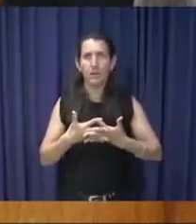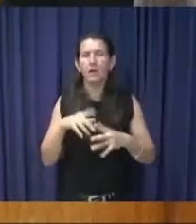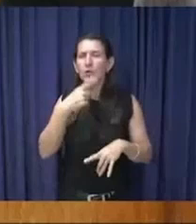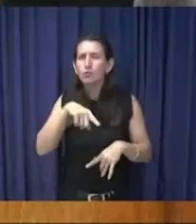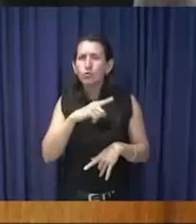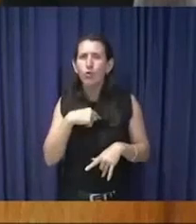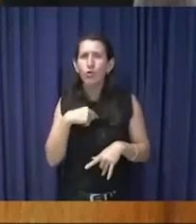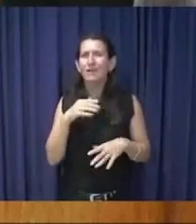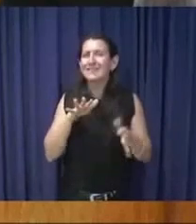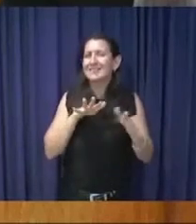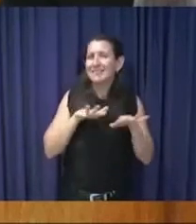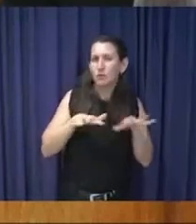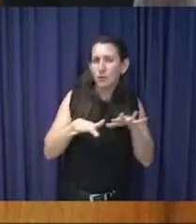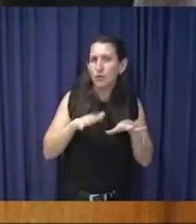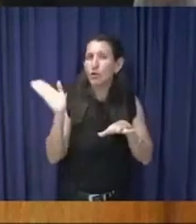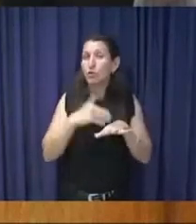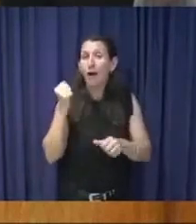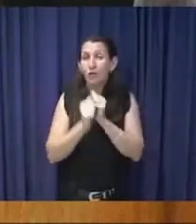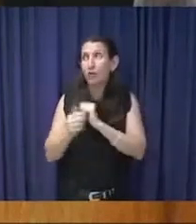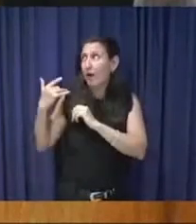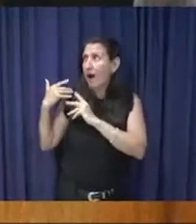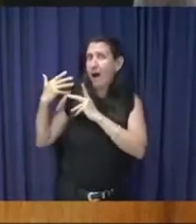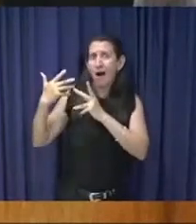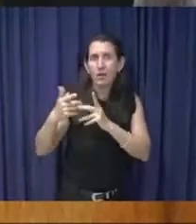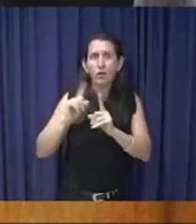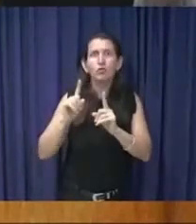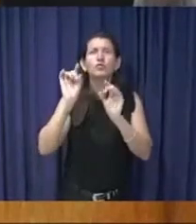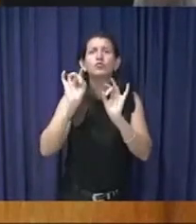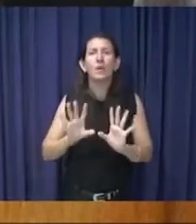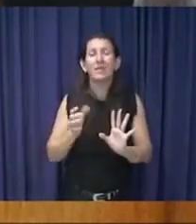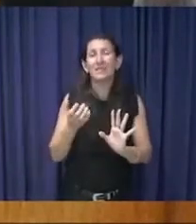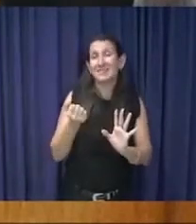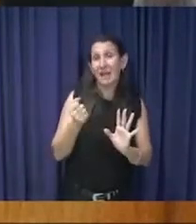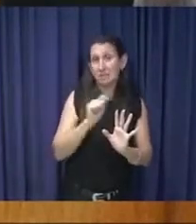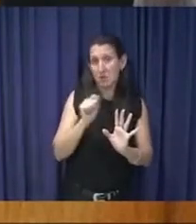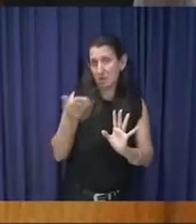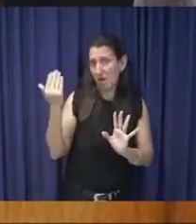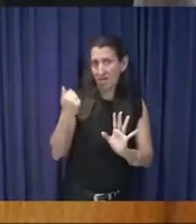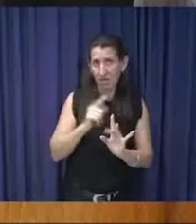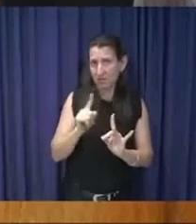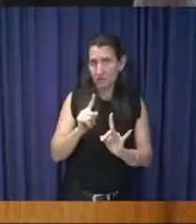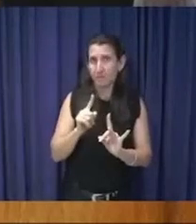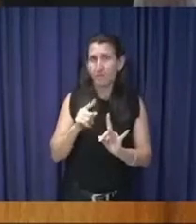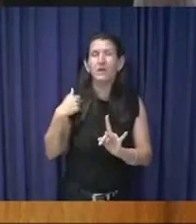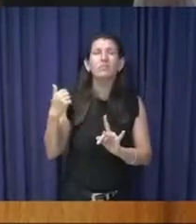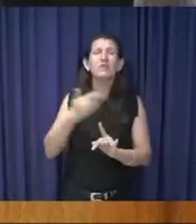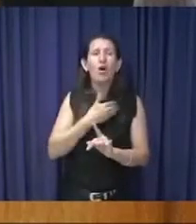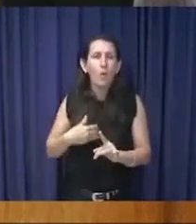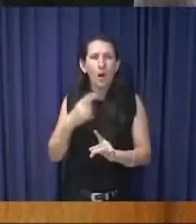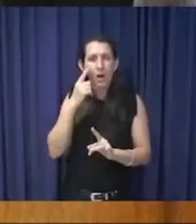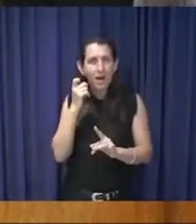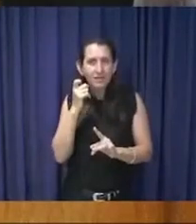todas las situaciones y toda la historia de la que venimos, no solamente los últimos 6 meses. no solamente el gobierno nacional actual y el